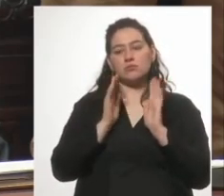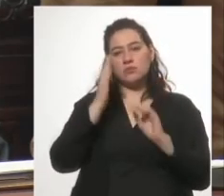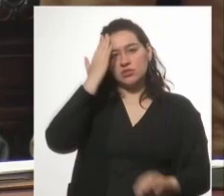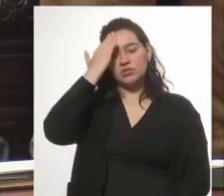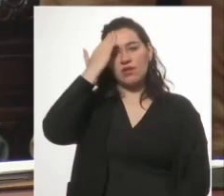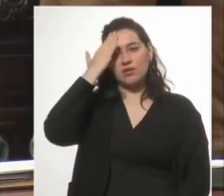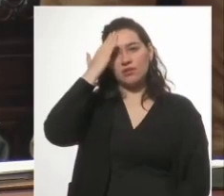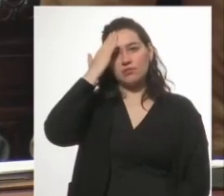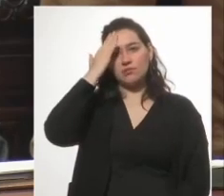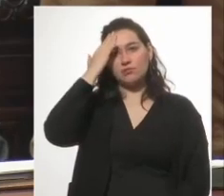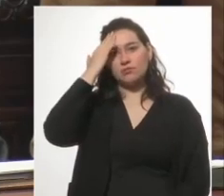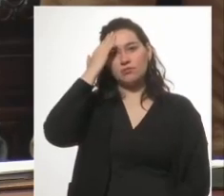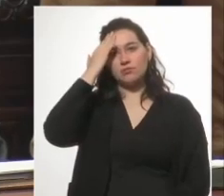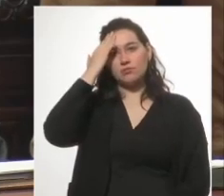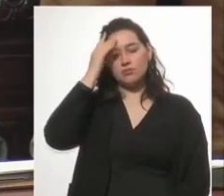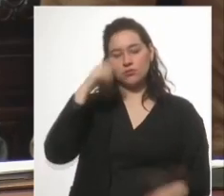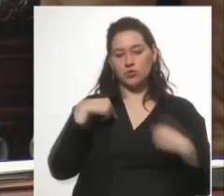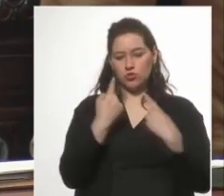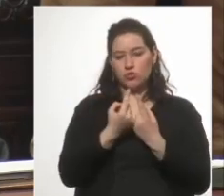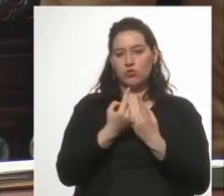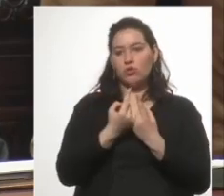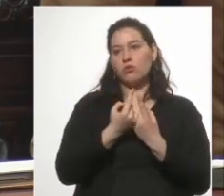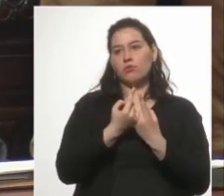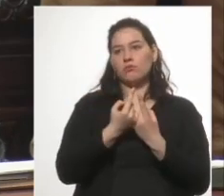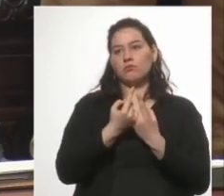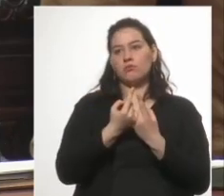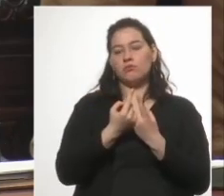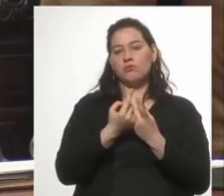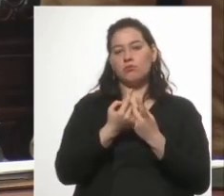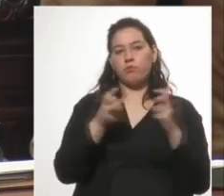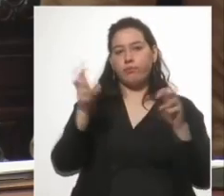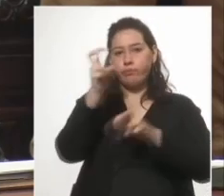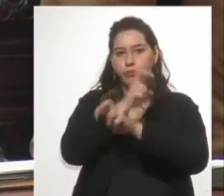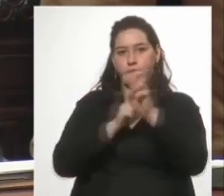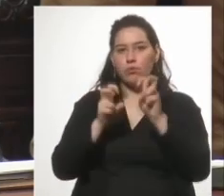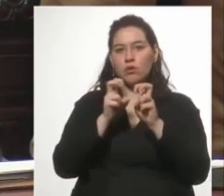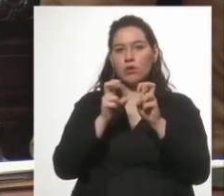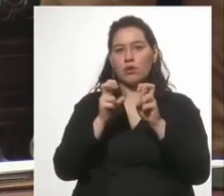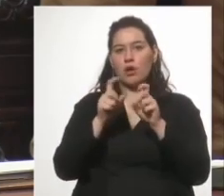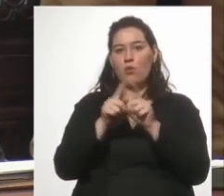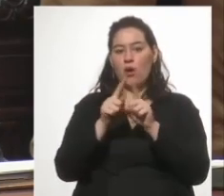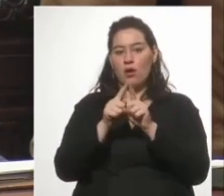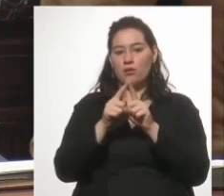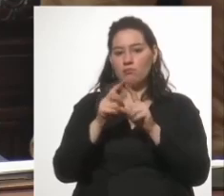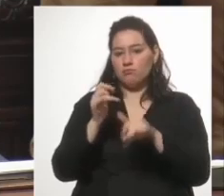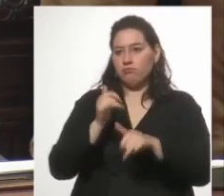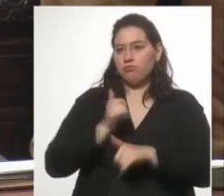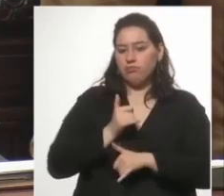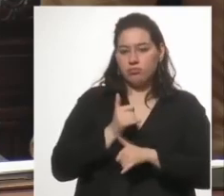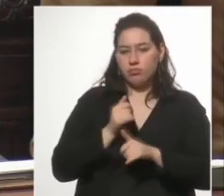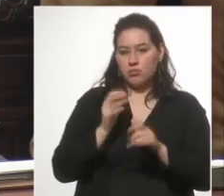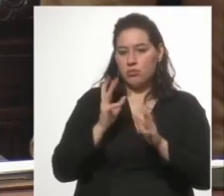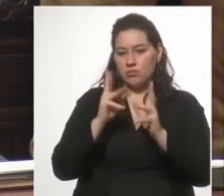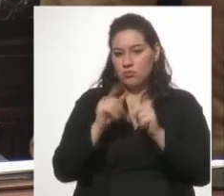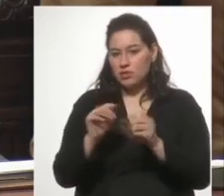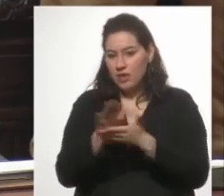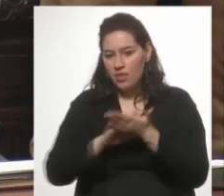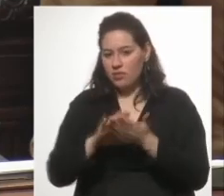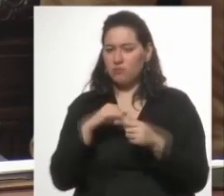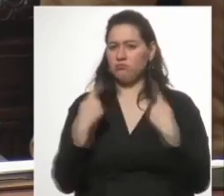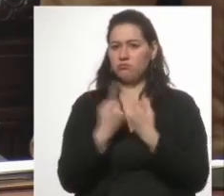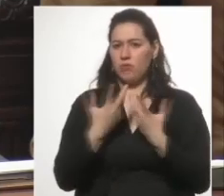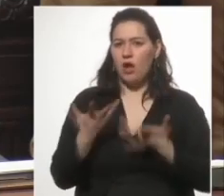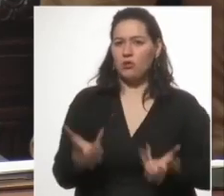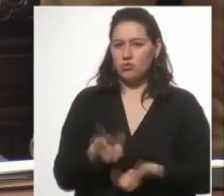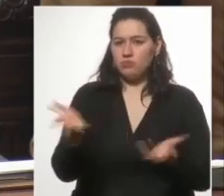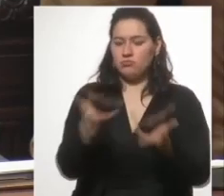saber que le cerraremos el paso a cualquier intento de desmantelamiento de las Fuerzas Armadas. Tal vez la respuesta